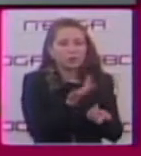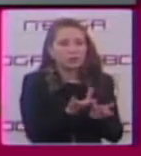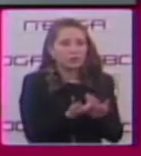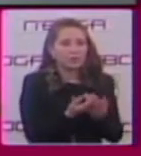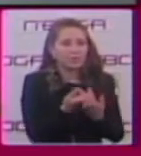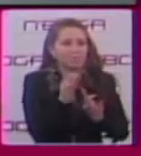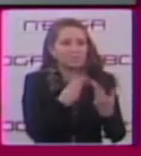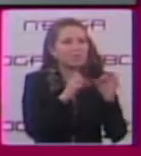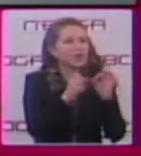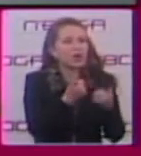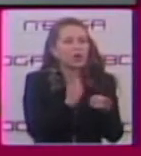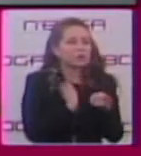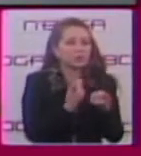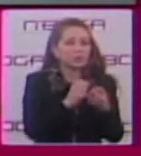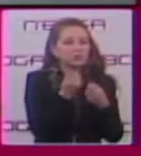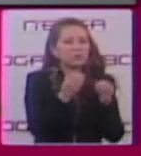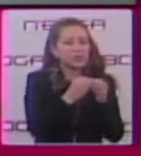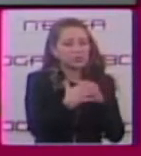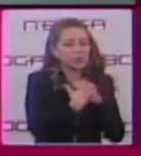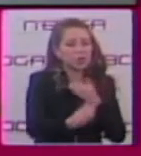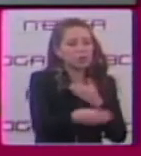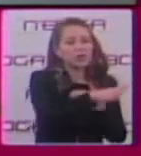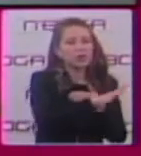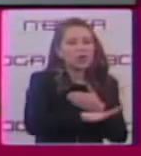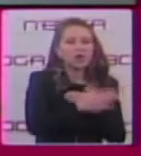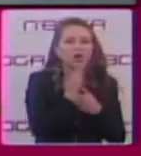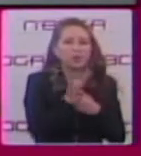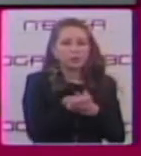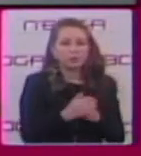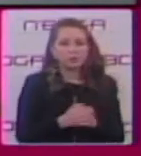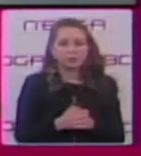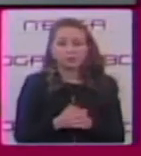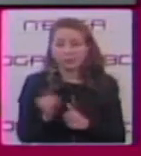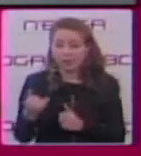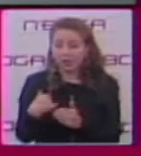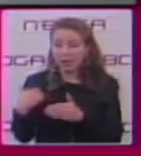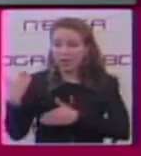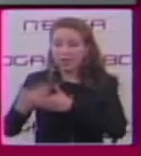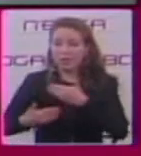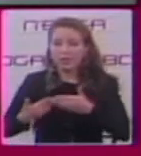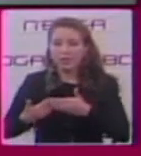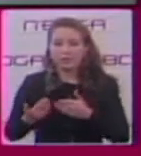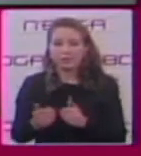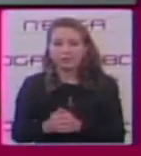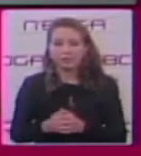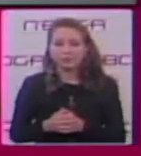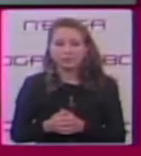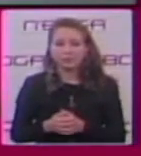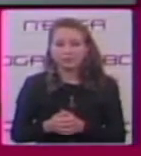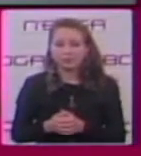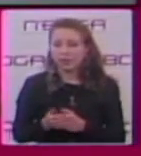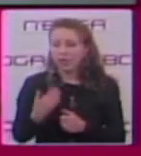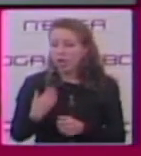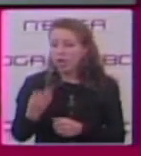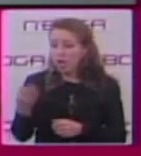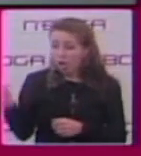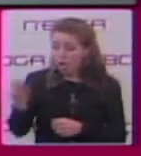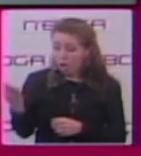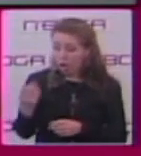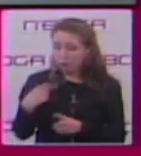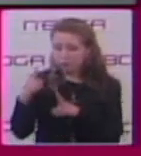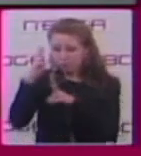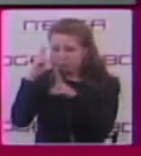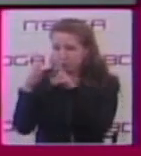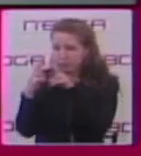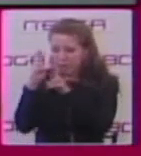El proceso, estamos en ese proceso todavía. El proceso fue tomar una marca muy reconocida y que estaba